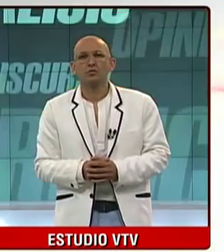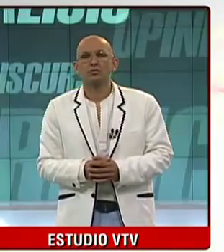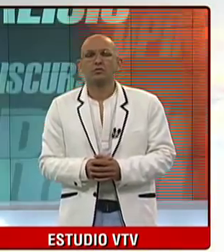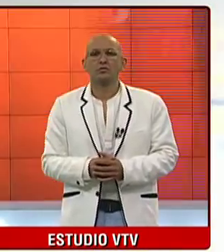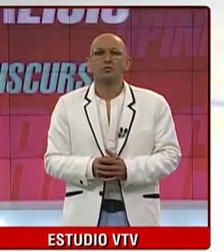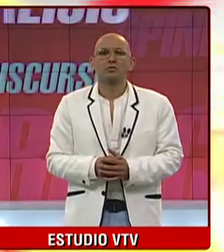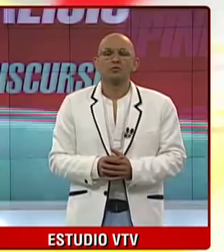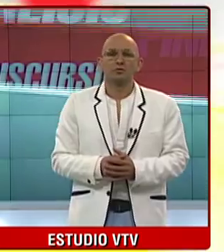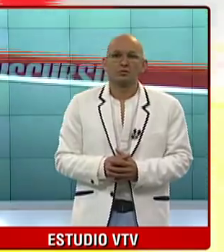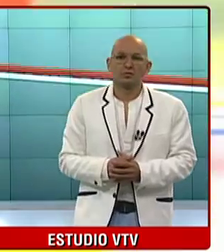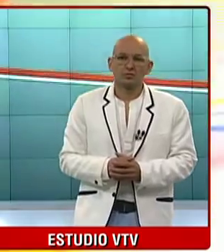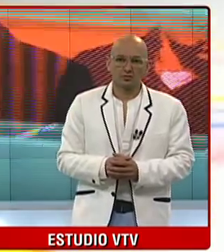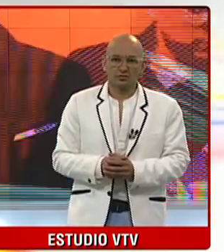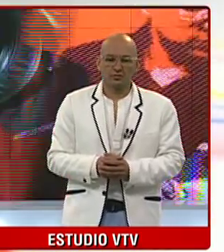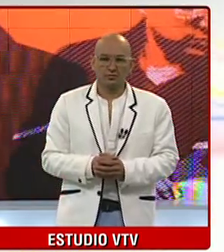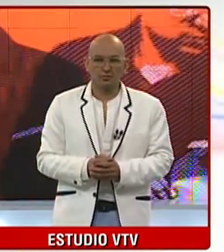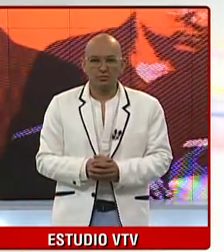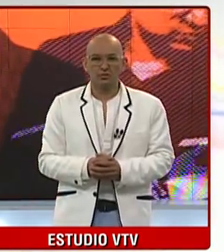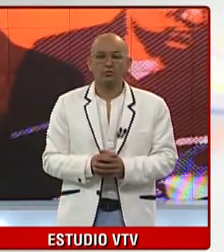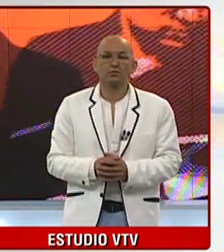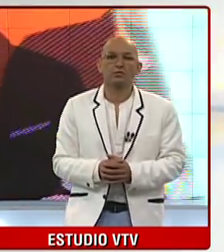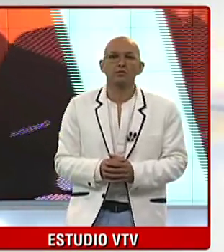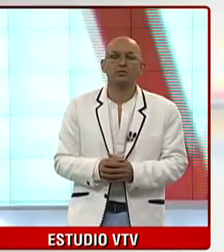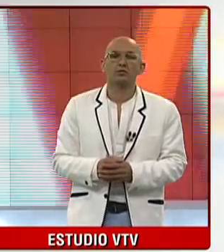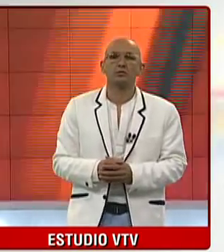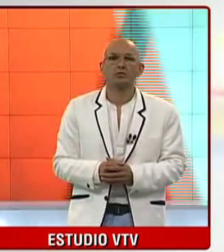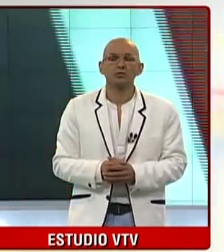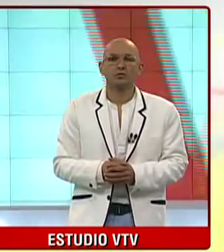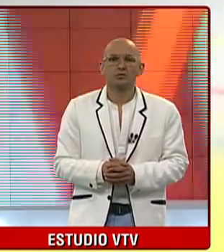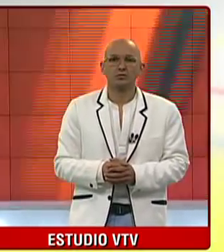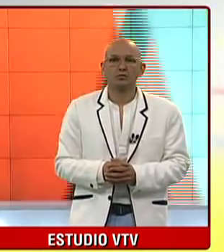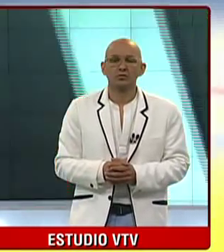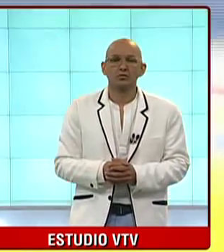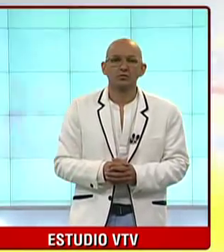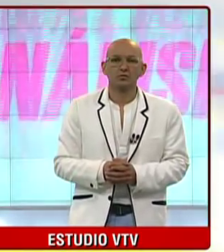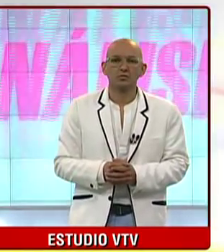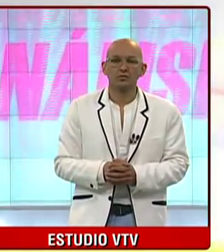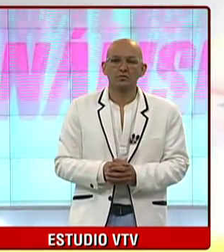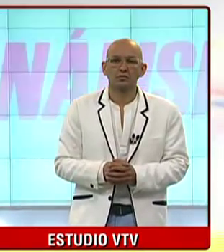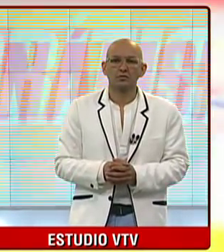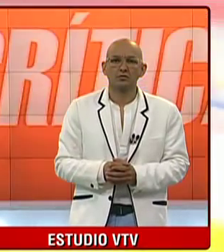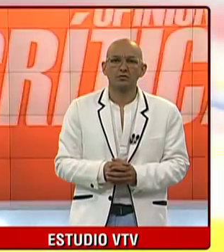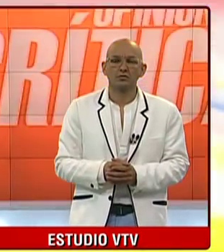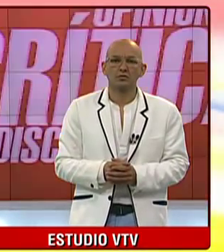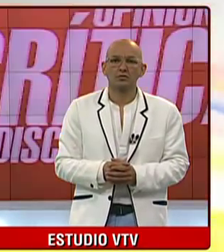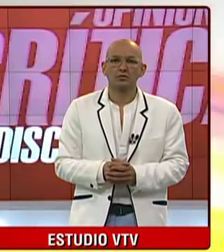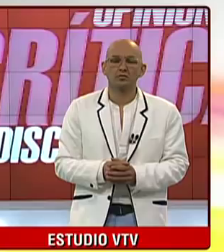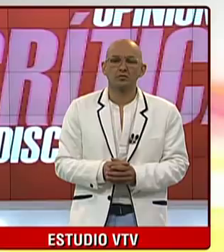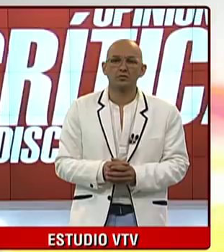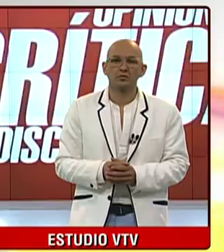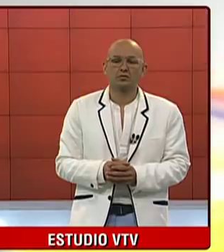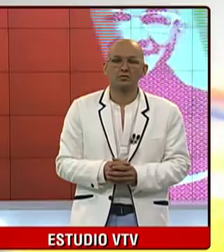Los abandonan, los patean, los usan y los abandonan. No es la primera vez. ¿Recuerdan la Plaza Altamira?